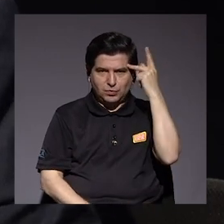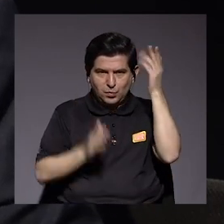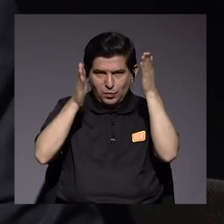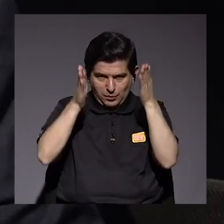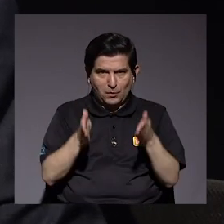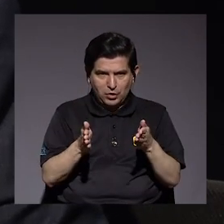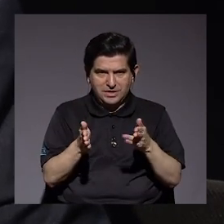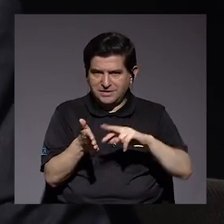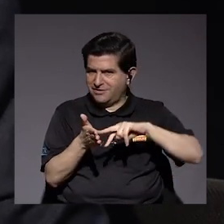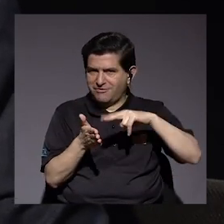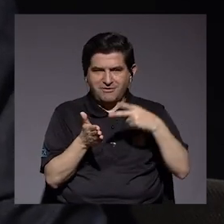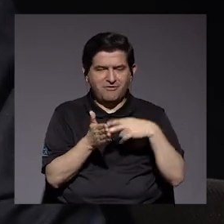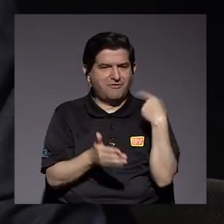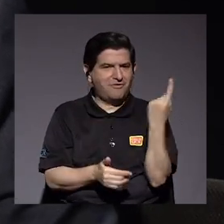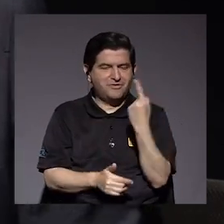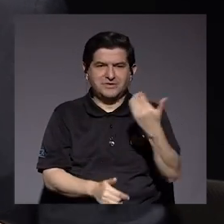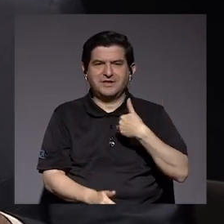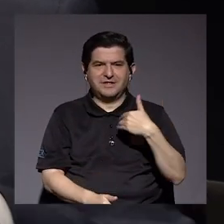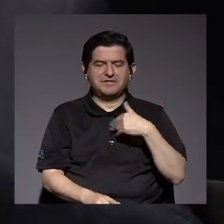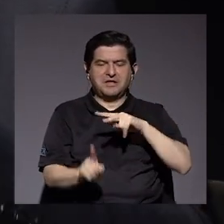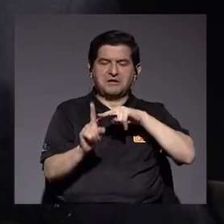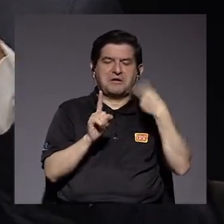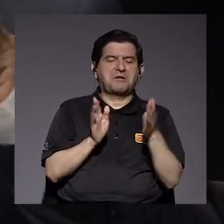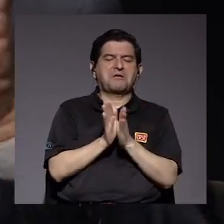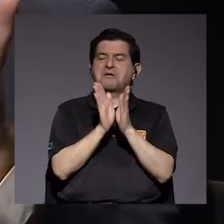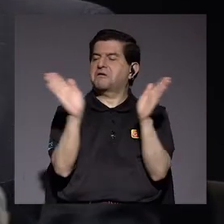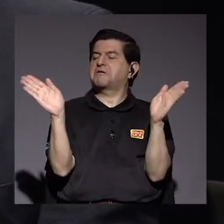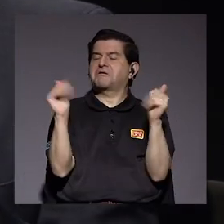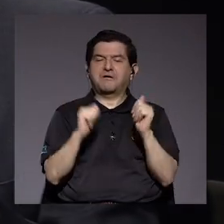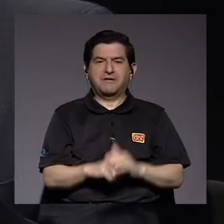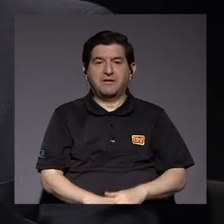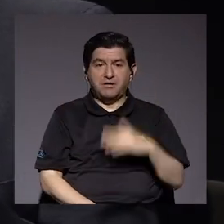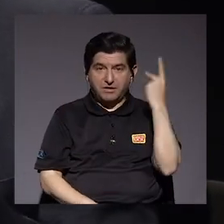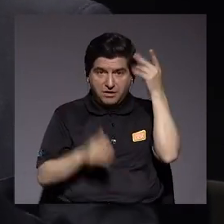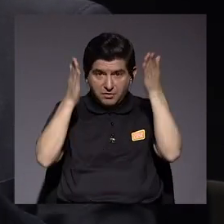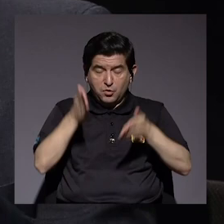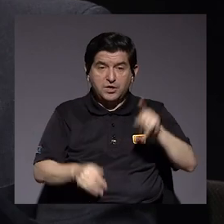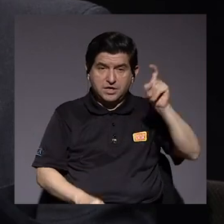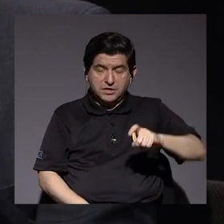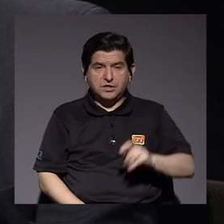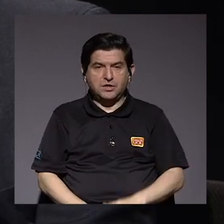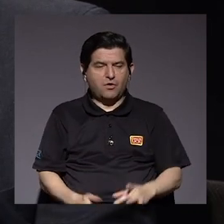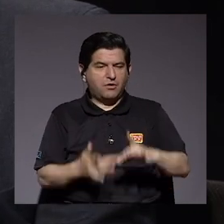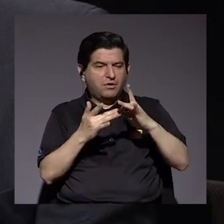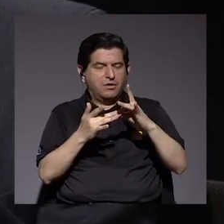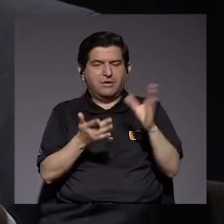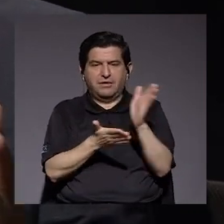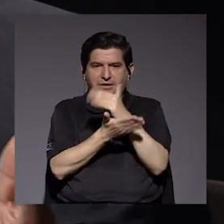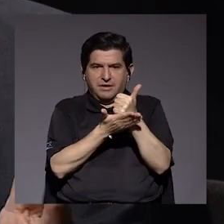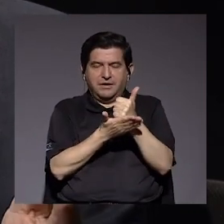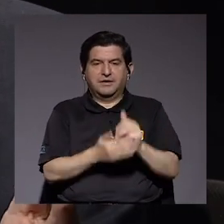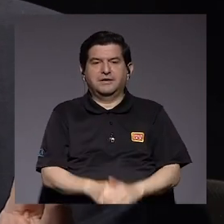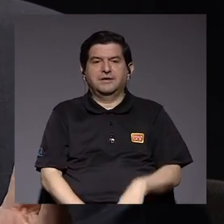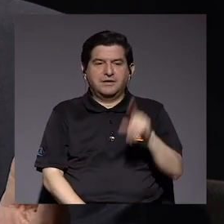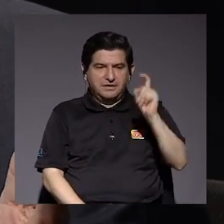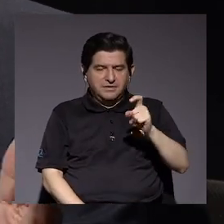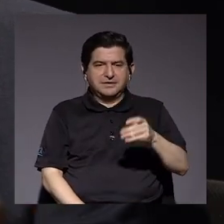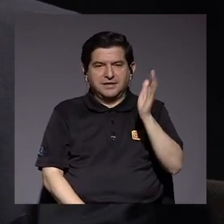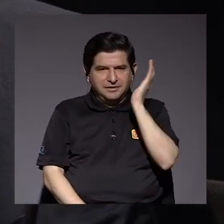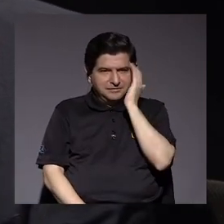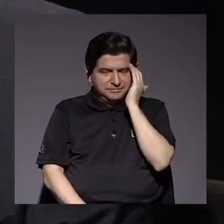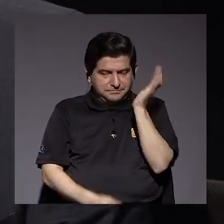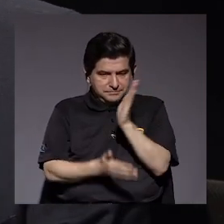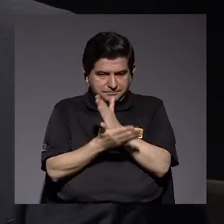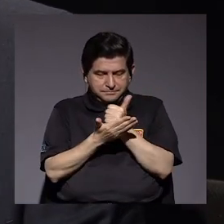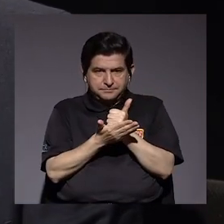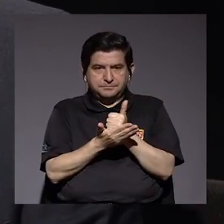ser un político no es sólo tener una visión general un político necesita ser experto en algo porque